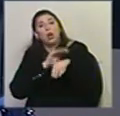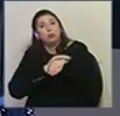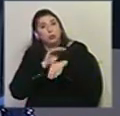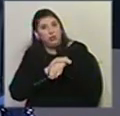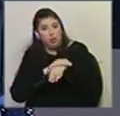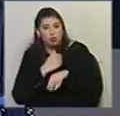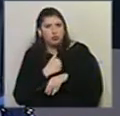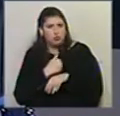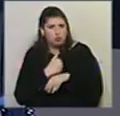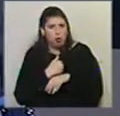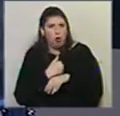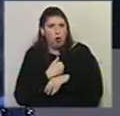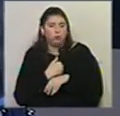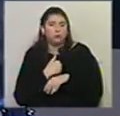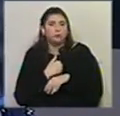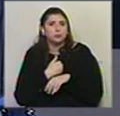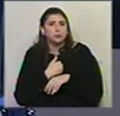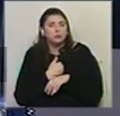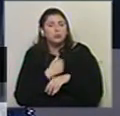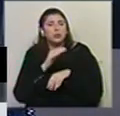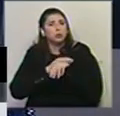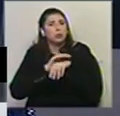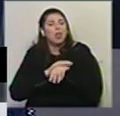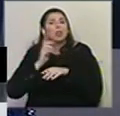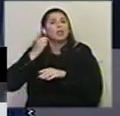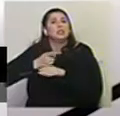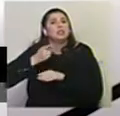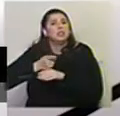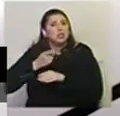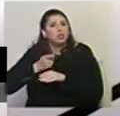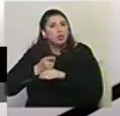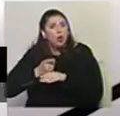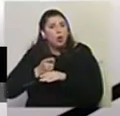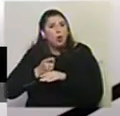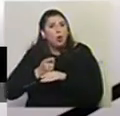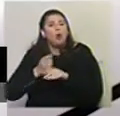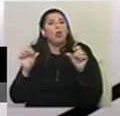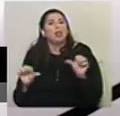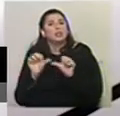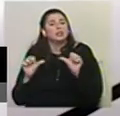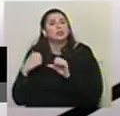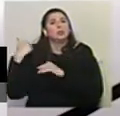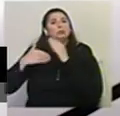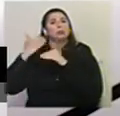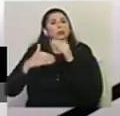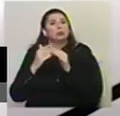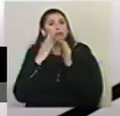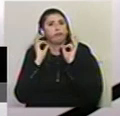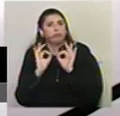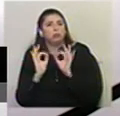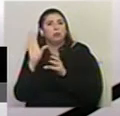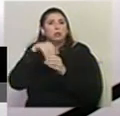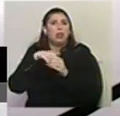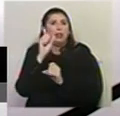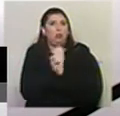siento, yo no tengo hoy responsabilidades allí, con mucha responsabilidad, decidió el criterio de ir a un proceso racional de incorporación de tecnología. No solo